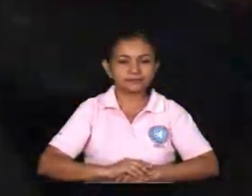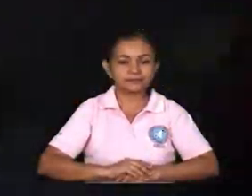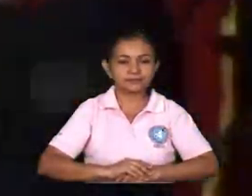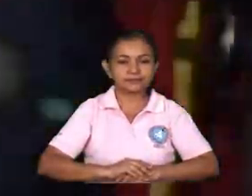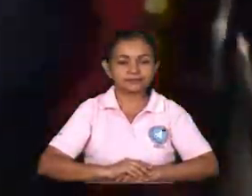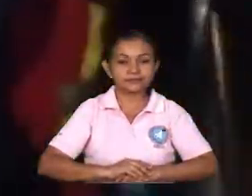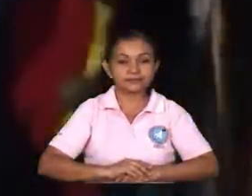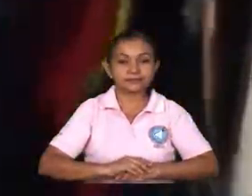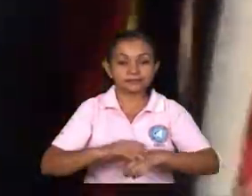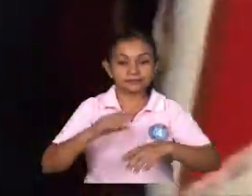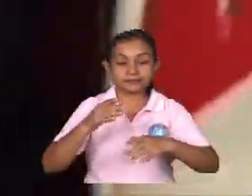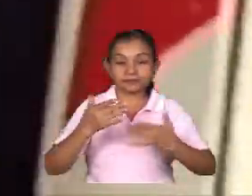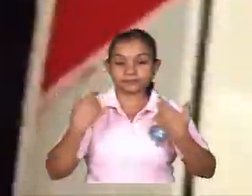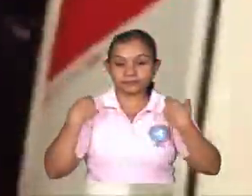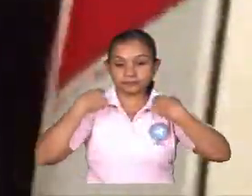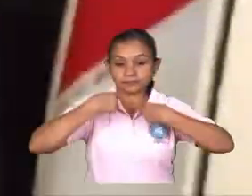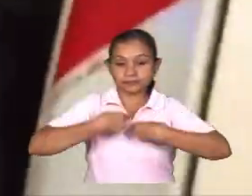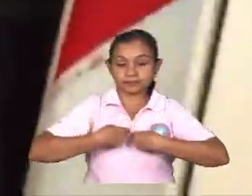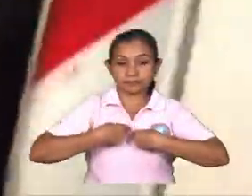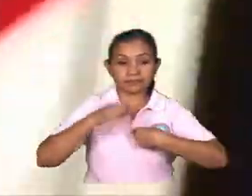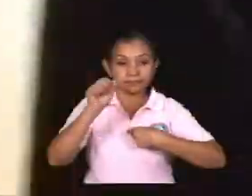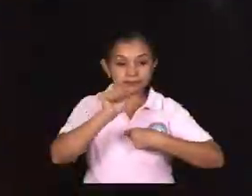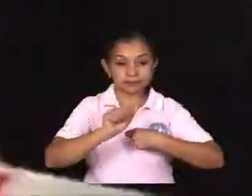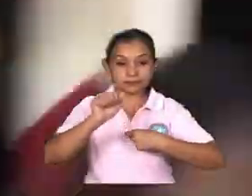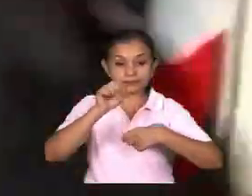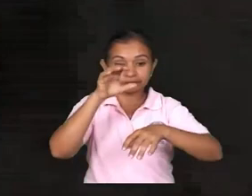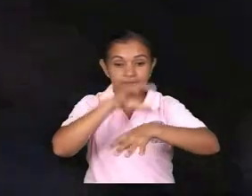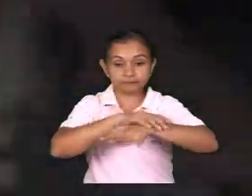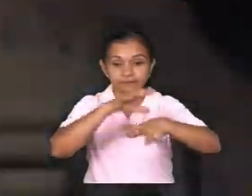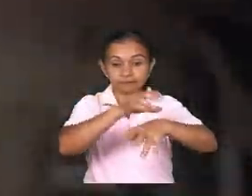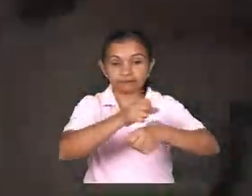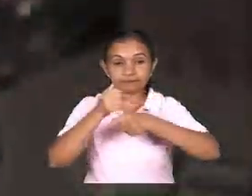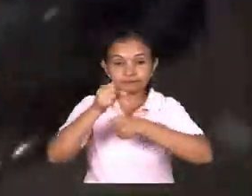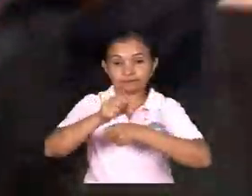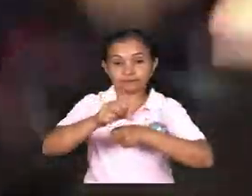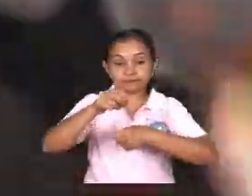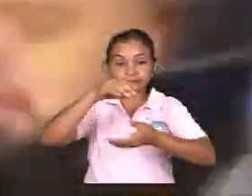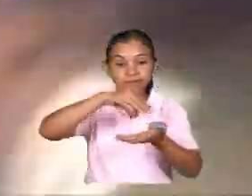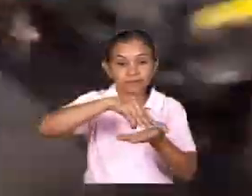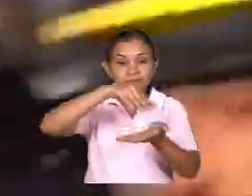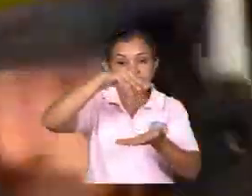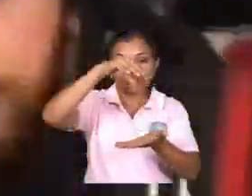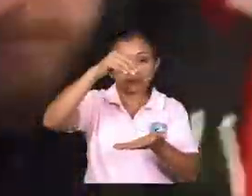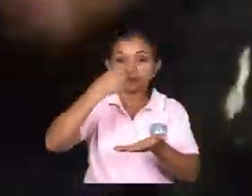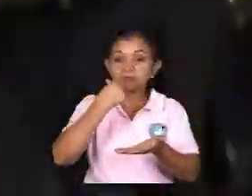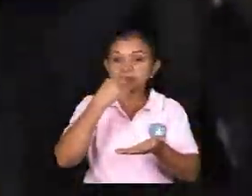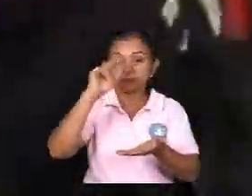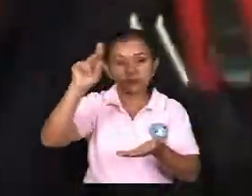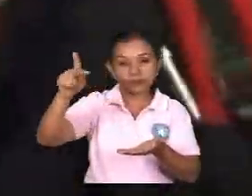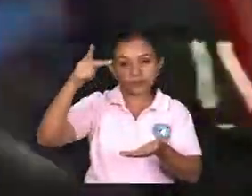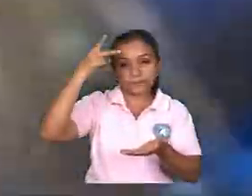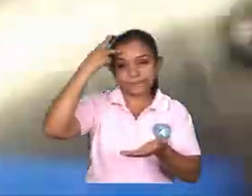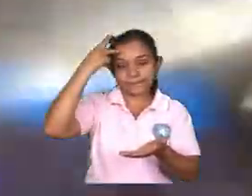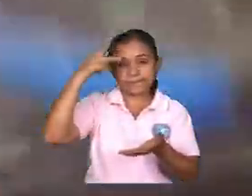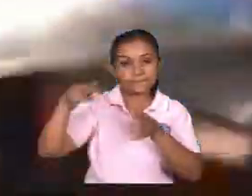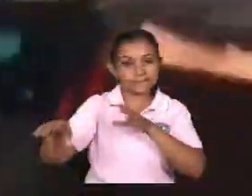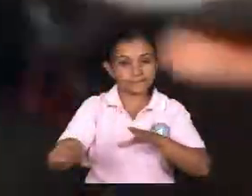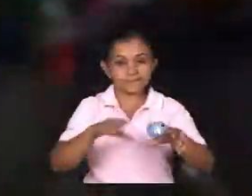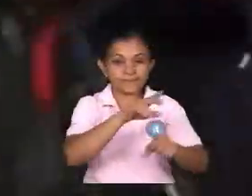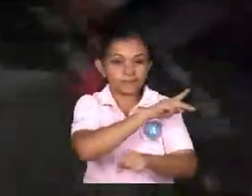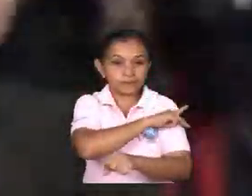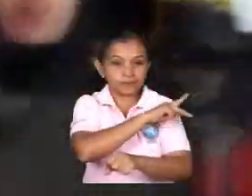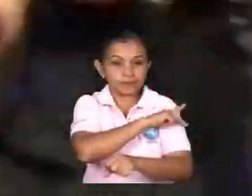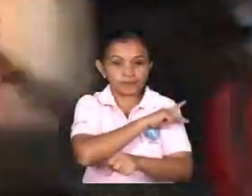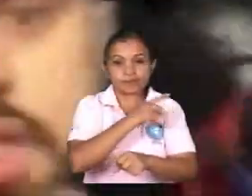La detención del chaleco amarillo Eric Drouet generó polémica en Francia por la supuesta motivación política de esa acción policial,